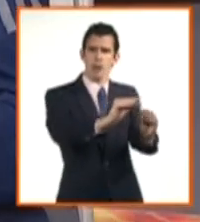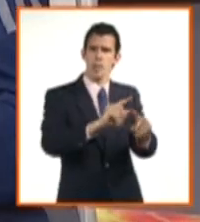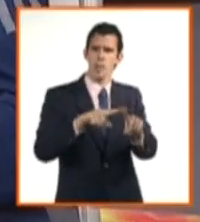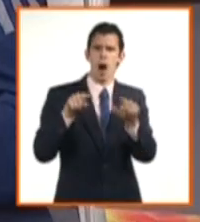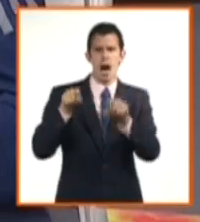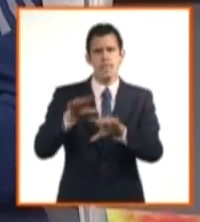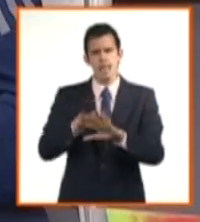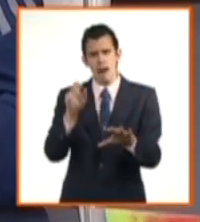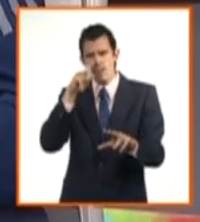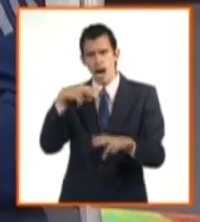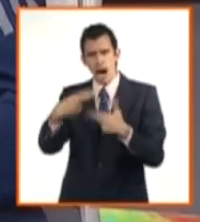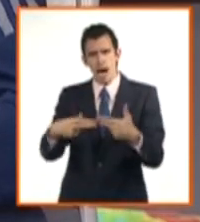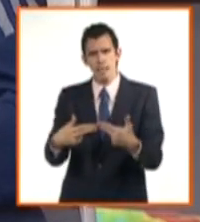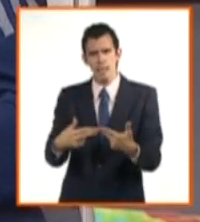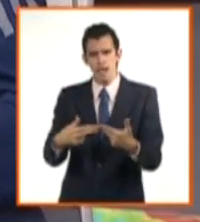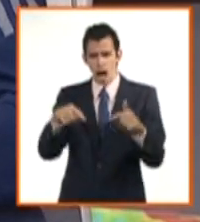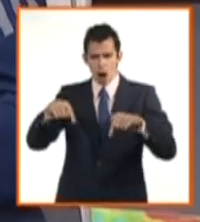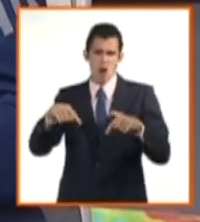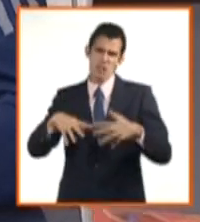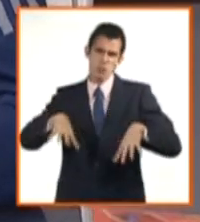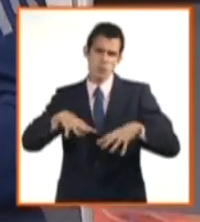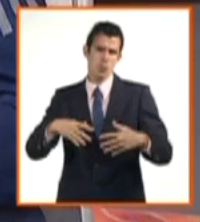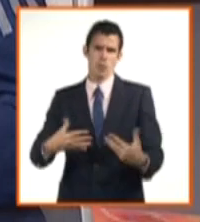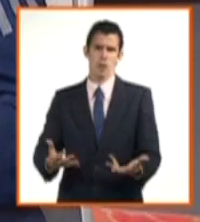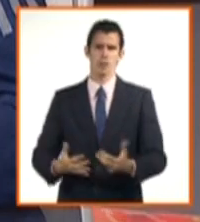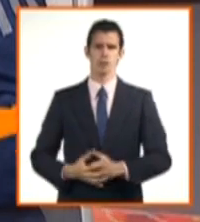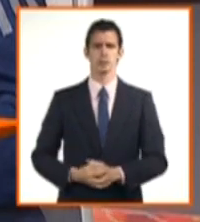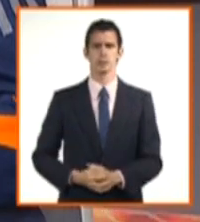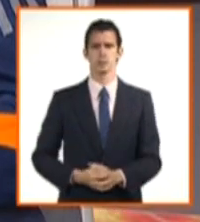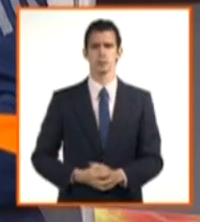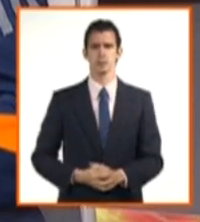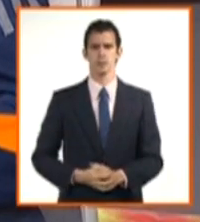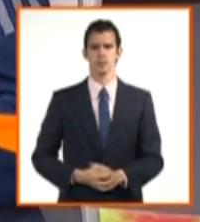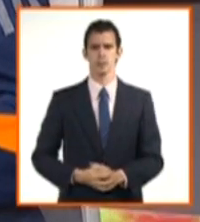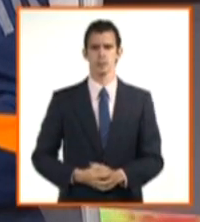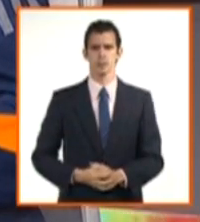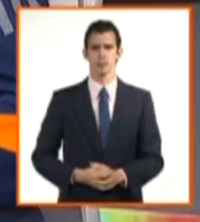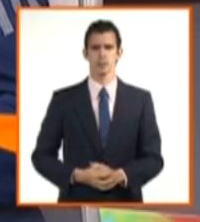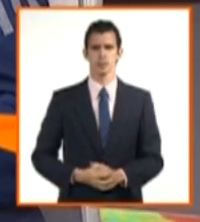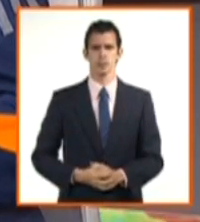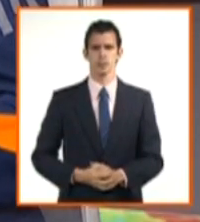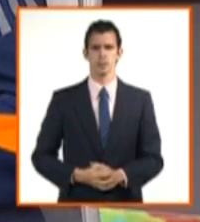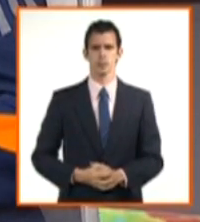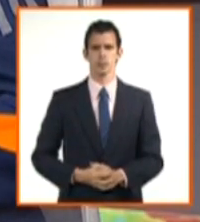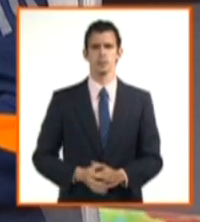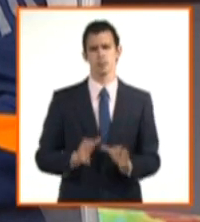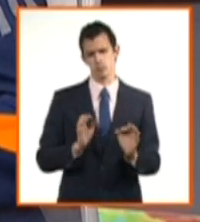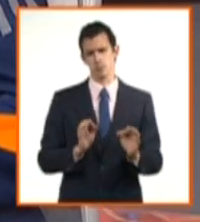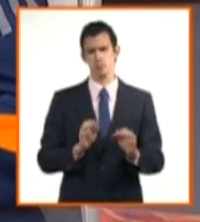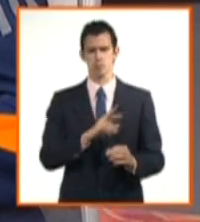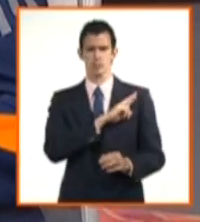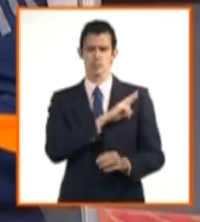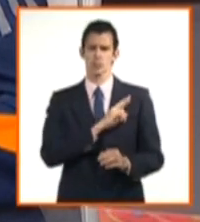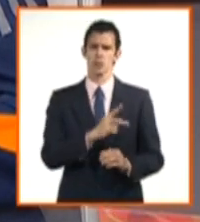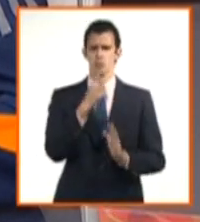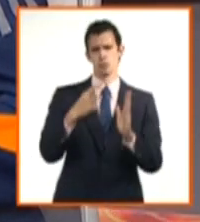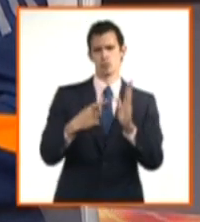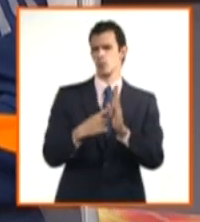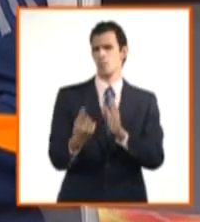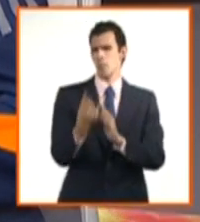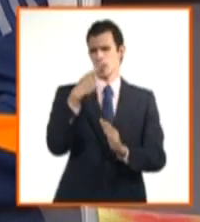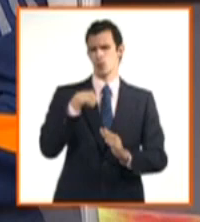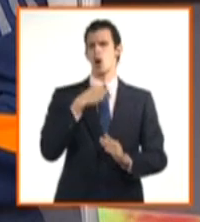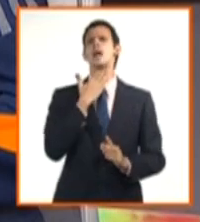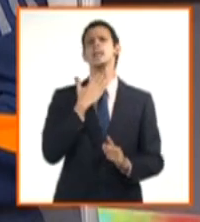randy primero permitidme comenzar nuestra intervención con una felicitación en nombre del partido del